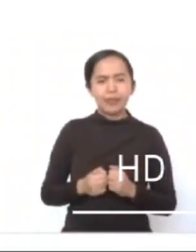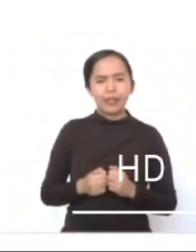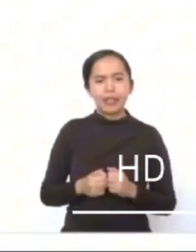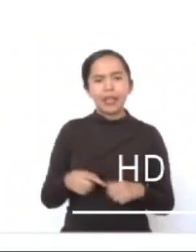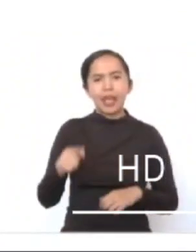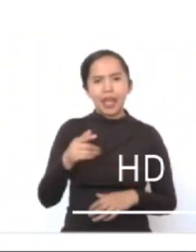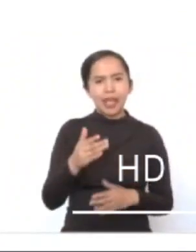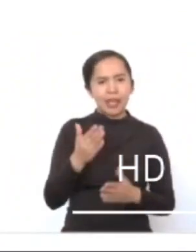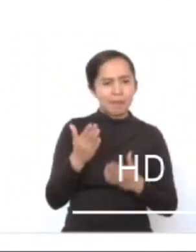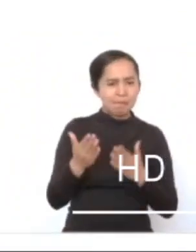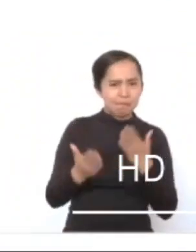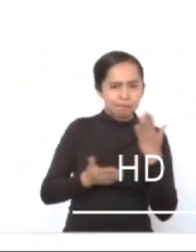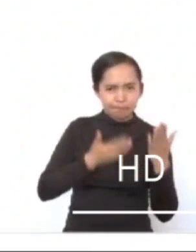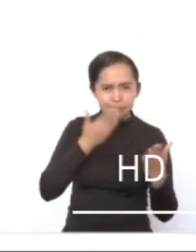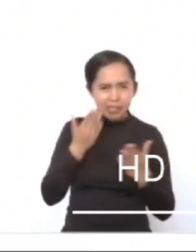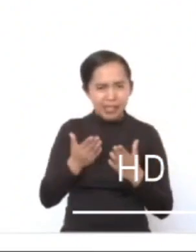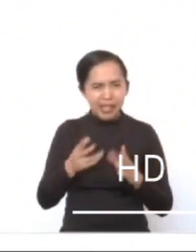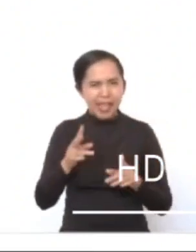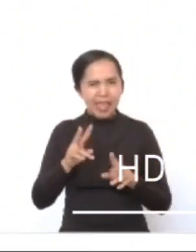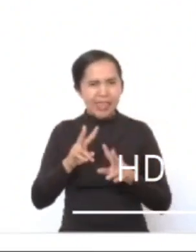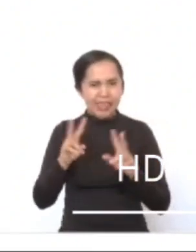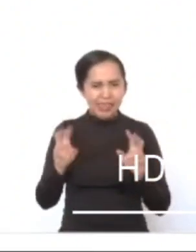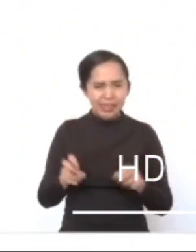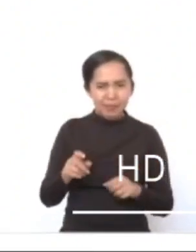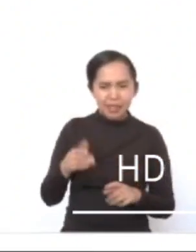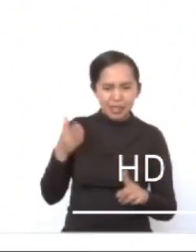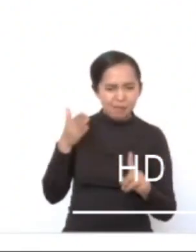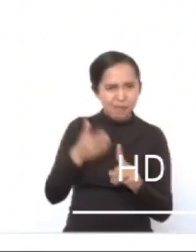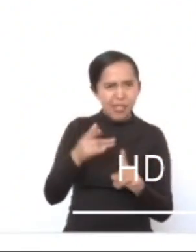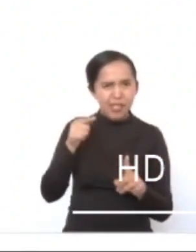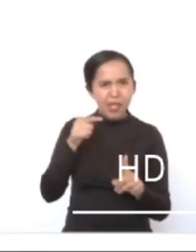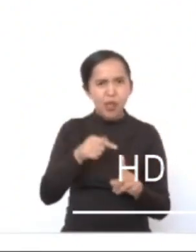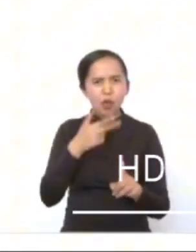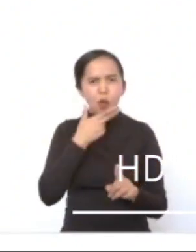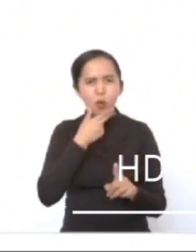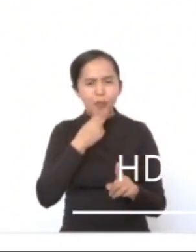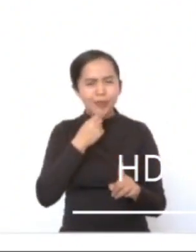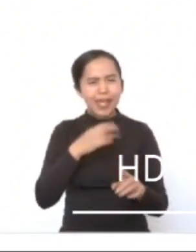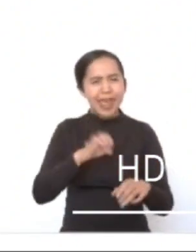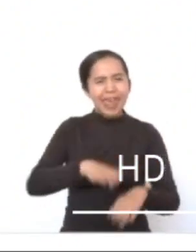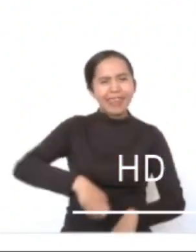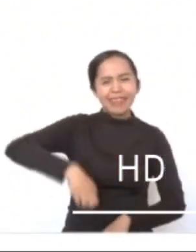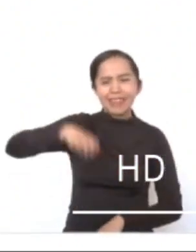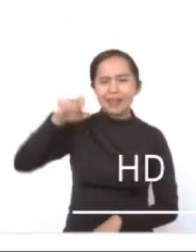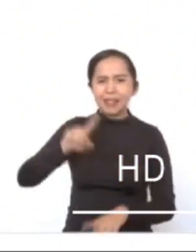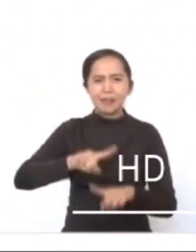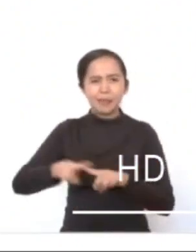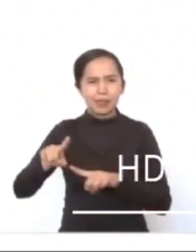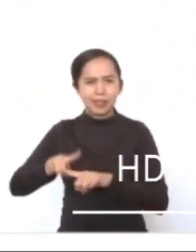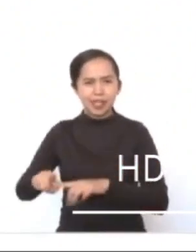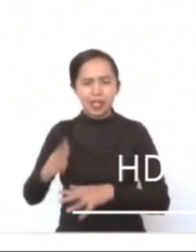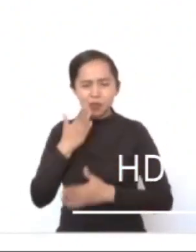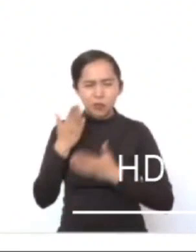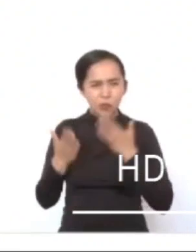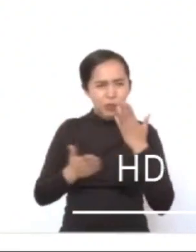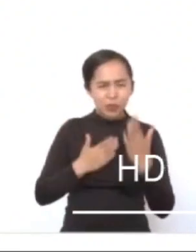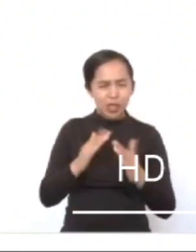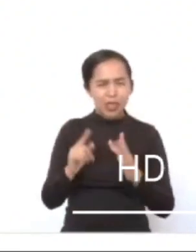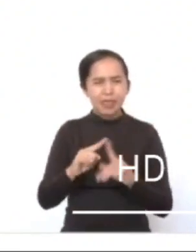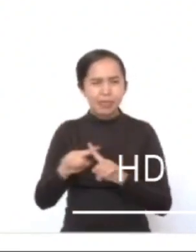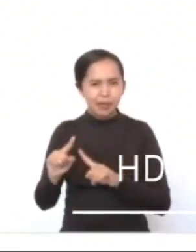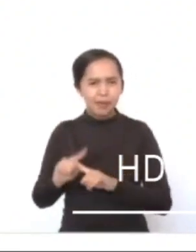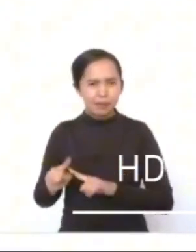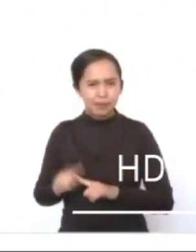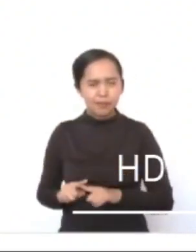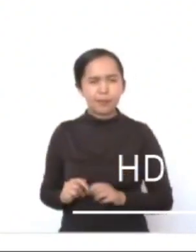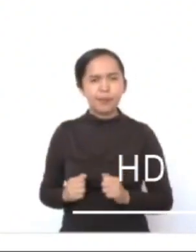y estudios cualitativos con diversos grupos de hombres de diferentes edades, diferentes niveles educativos, estratos